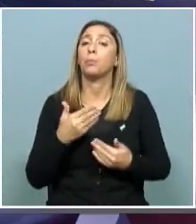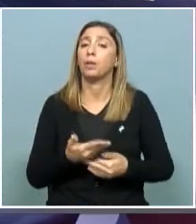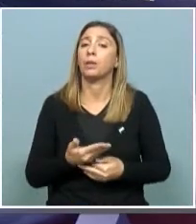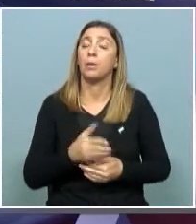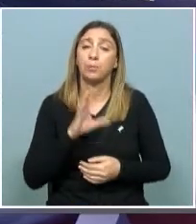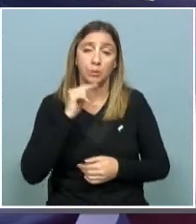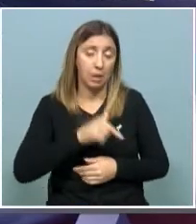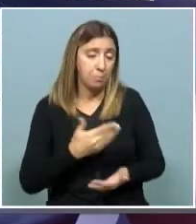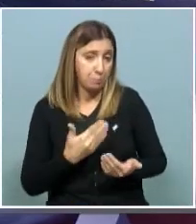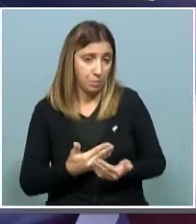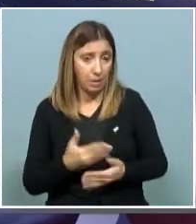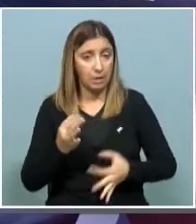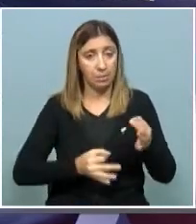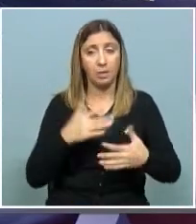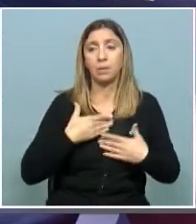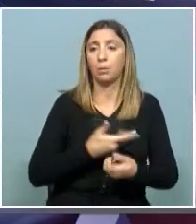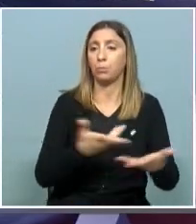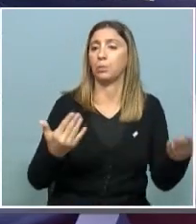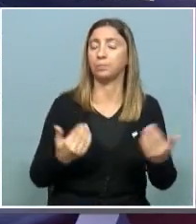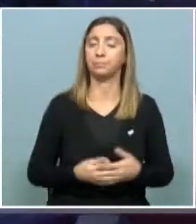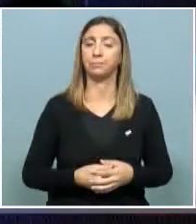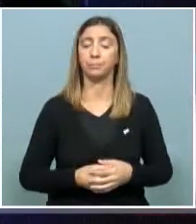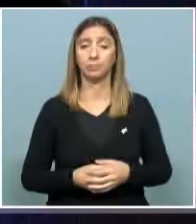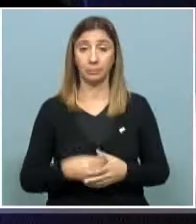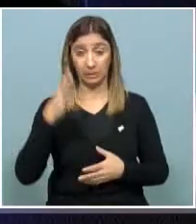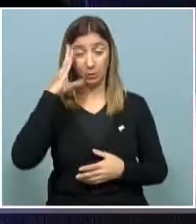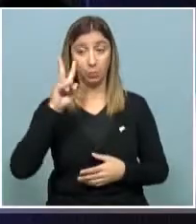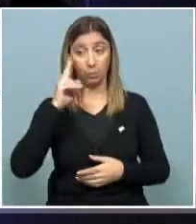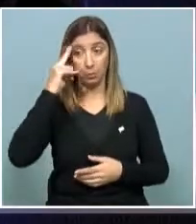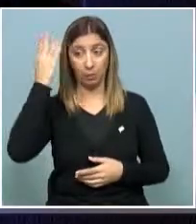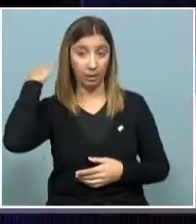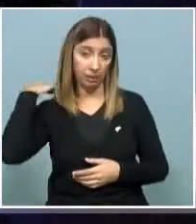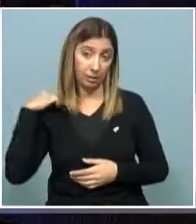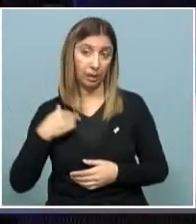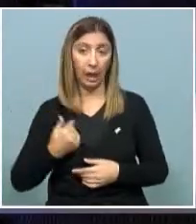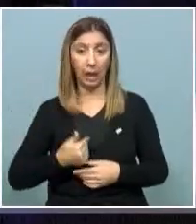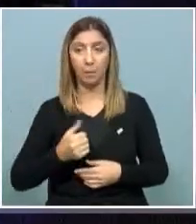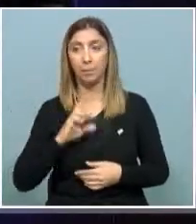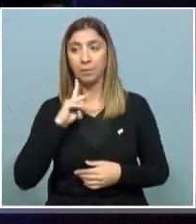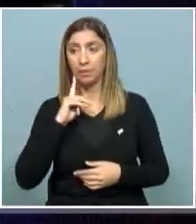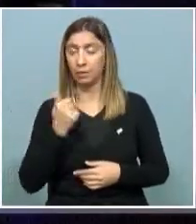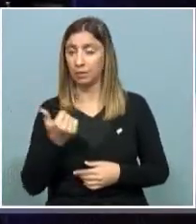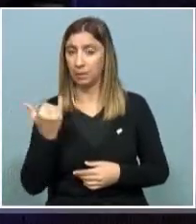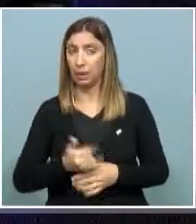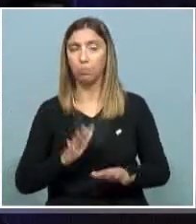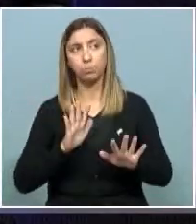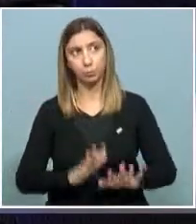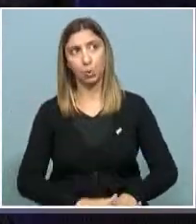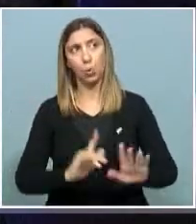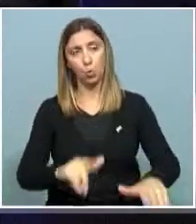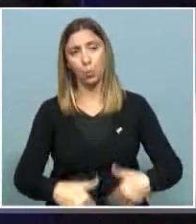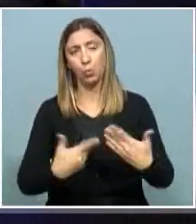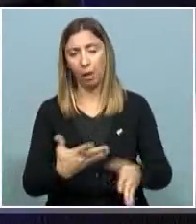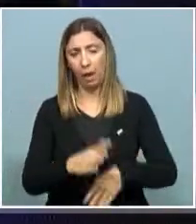resolver provincialmente a través del laboratorio de salud pública uno los recordarán 2009 por ejemplo en los casos con donde vieron que había que esperar los resultados